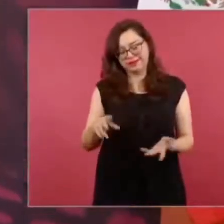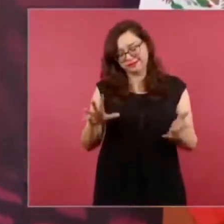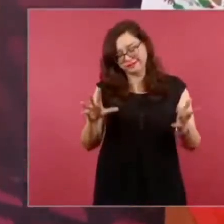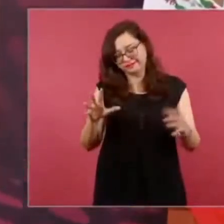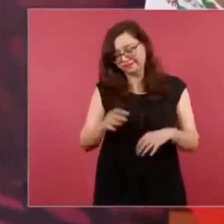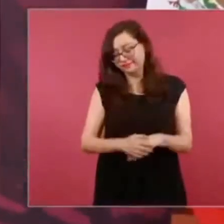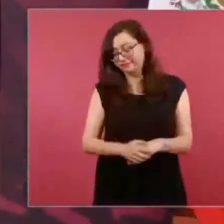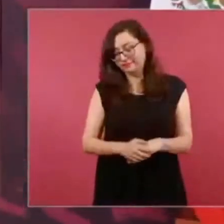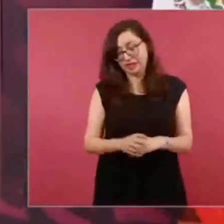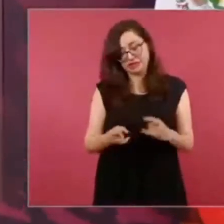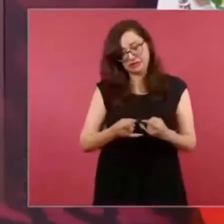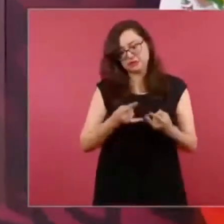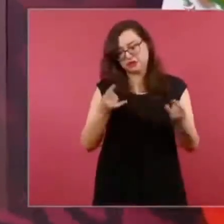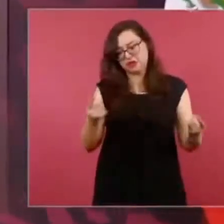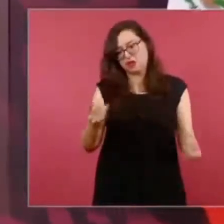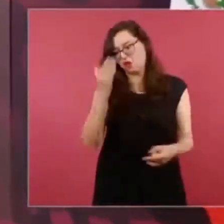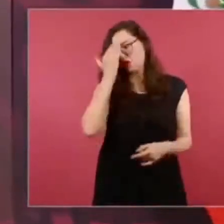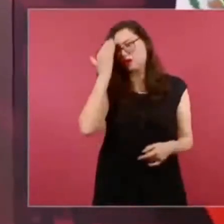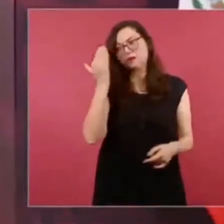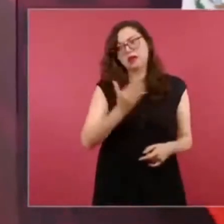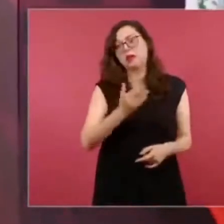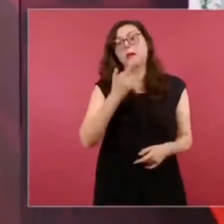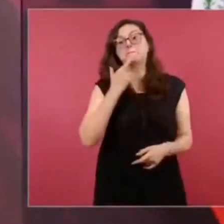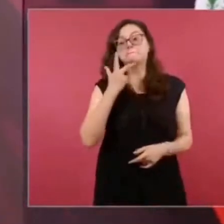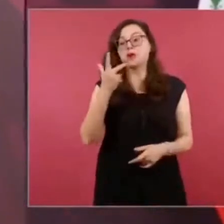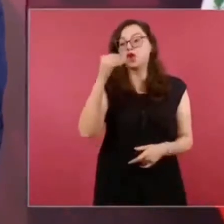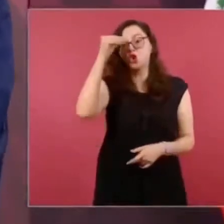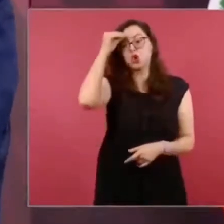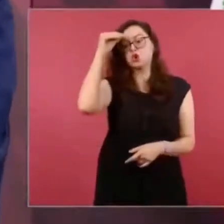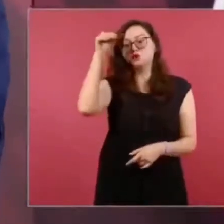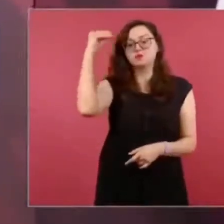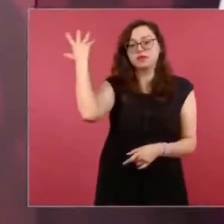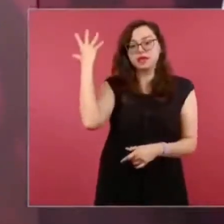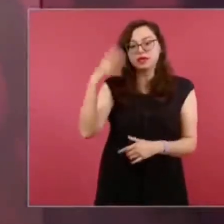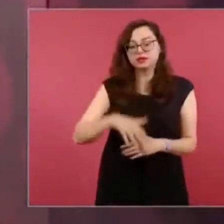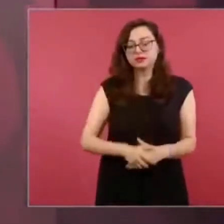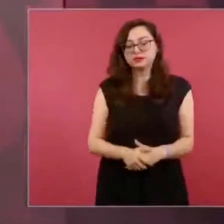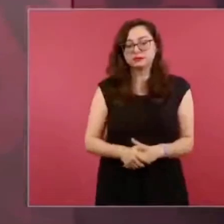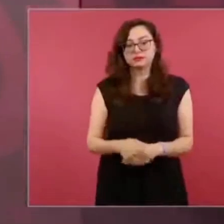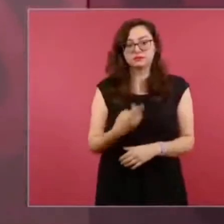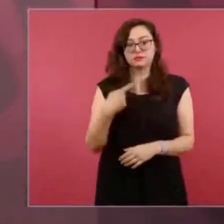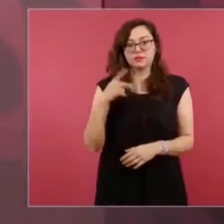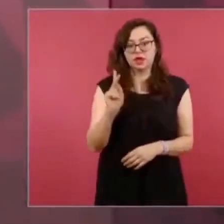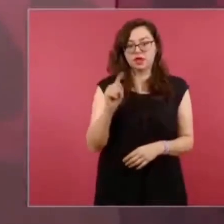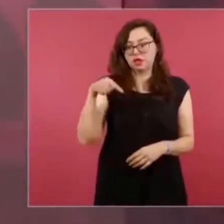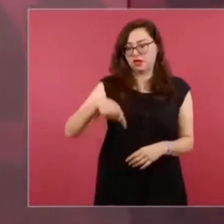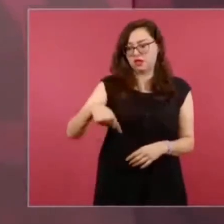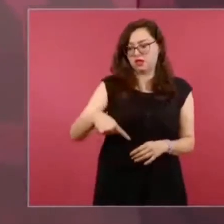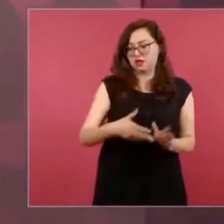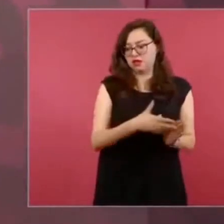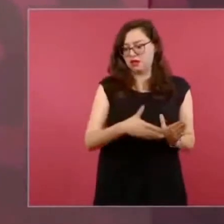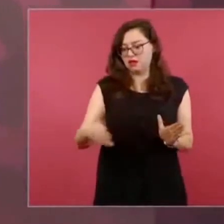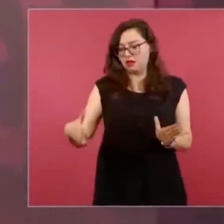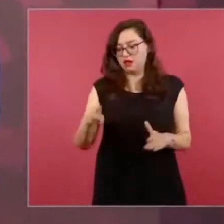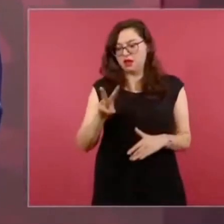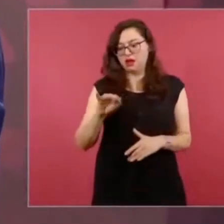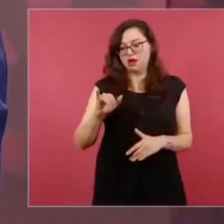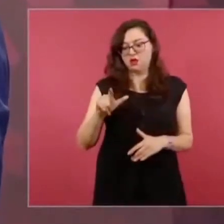El embajador de Estados Unidos, el peor embajador de Estados Unidos en México.